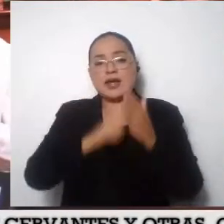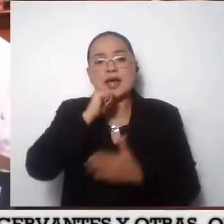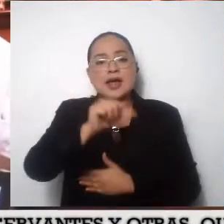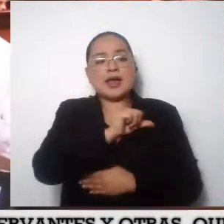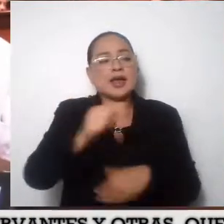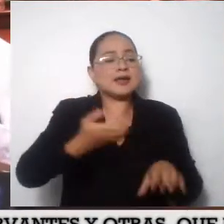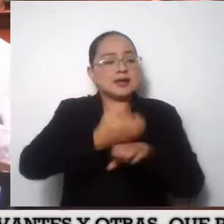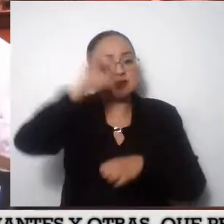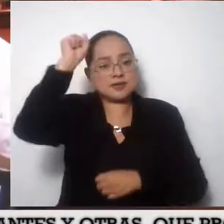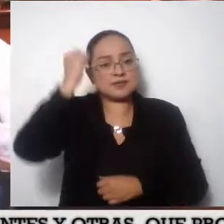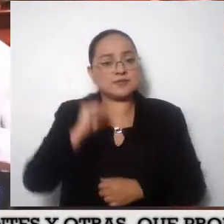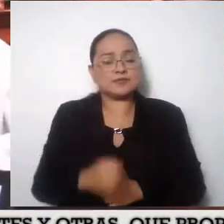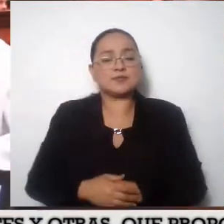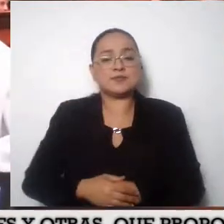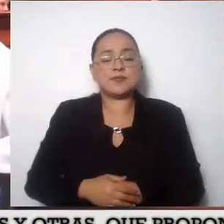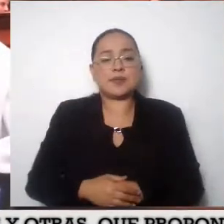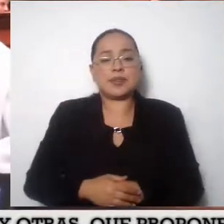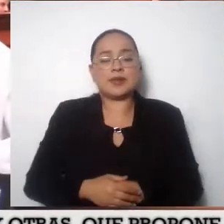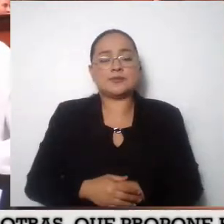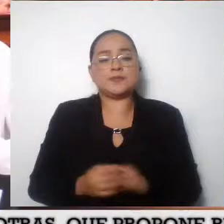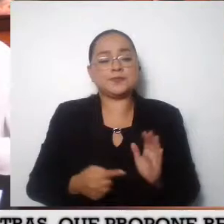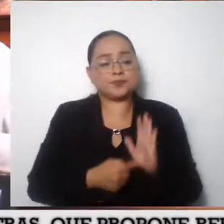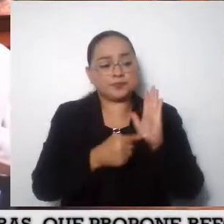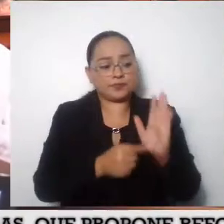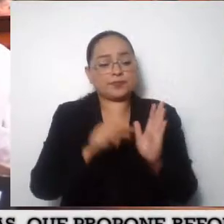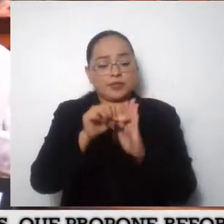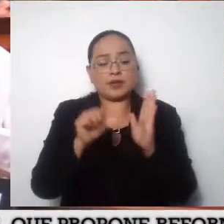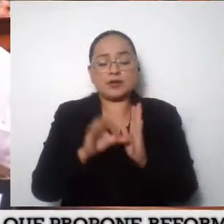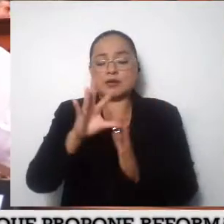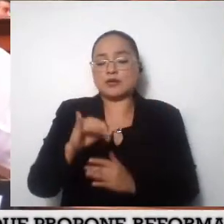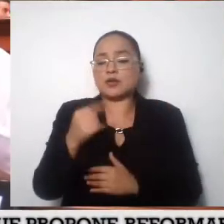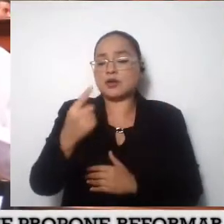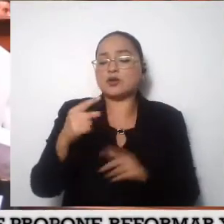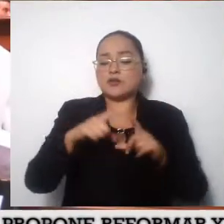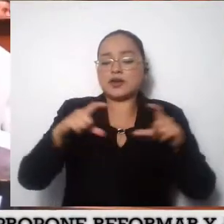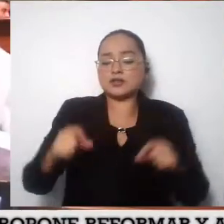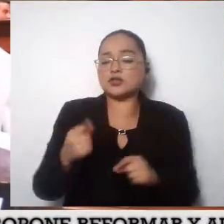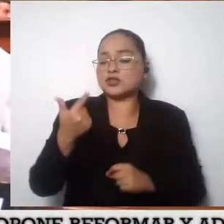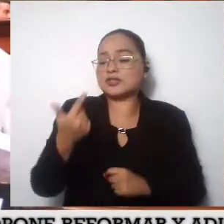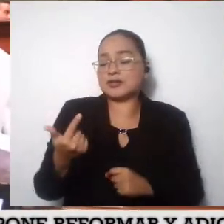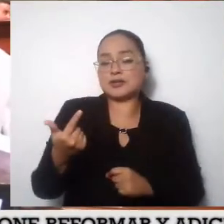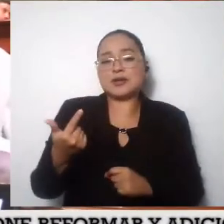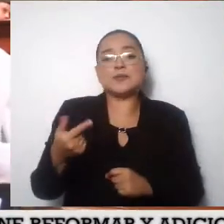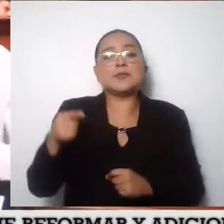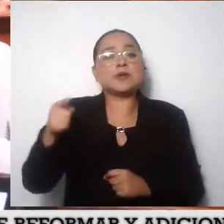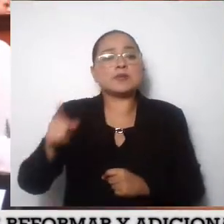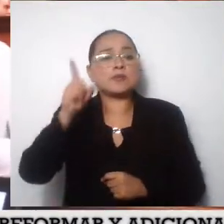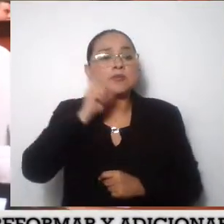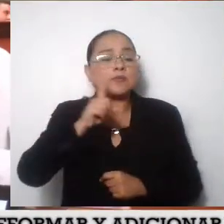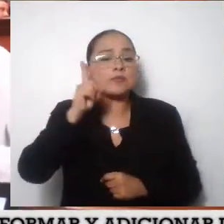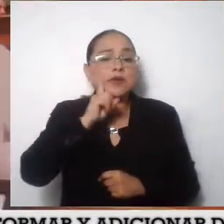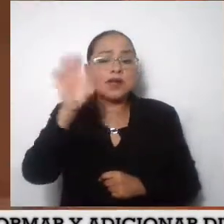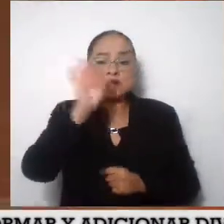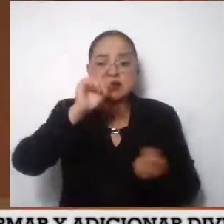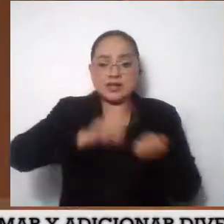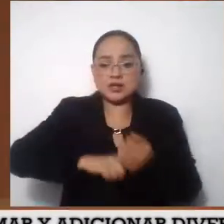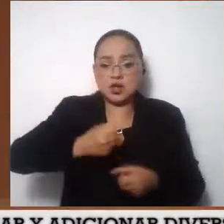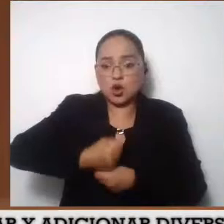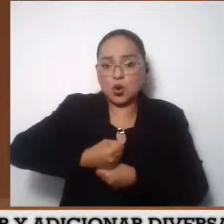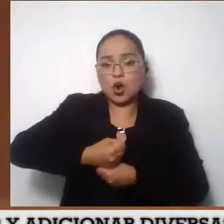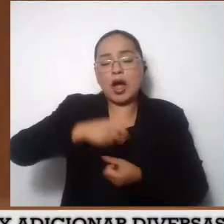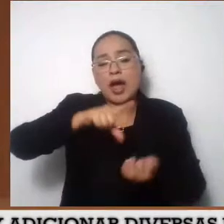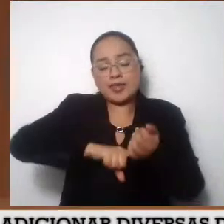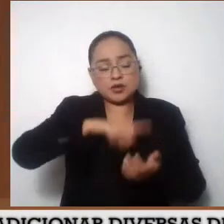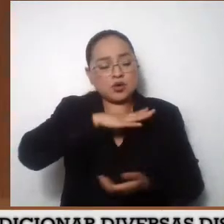Sinaloa. Para quedar como sigue, artículo 51, fracción séptima. Las mujeres víctimas de violencia que tengan hijas o hijos